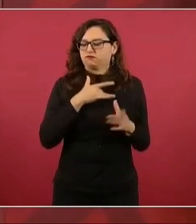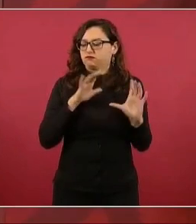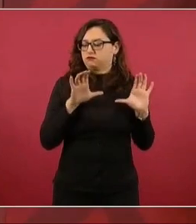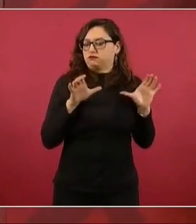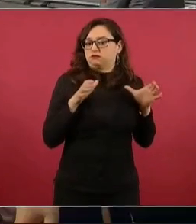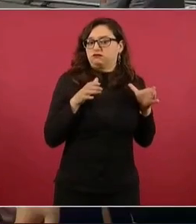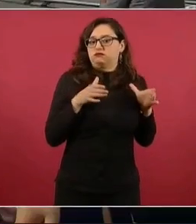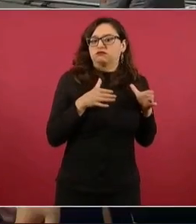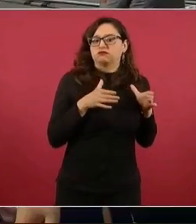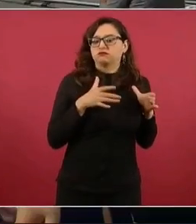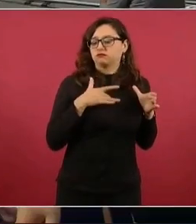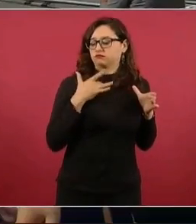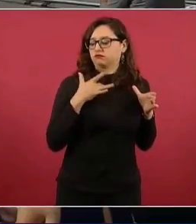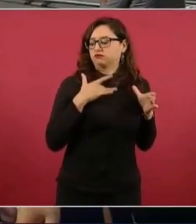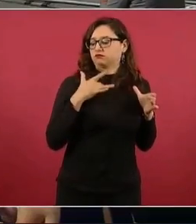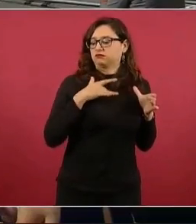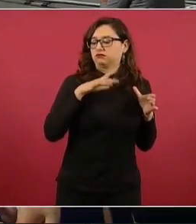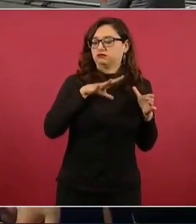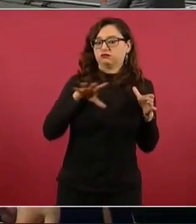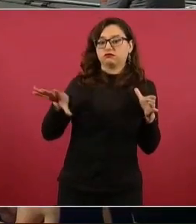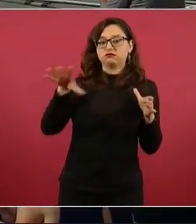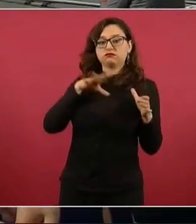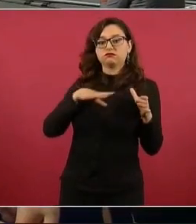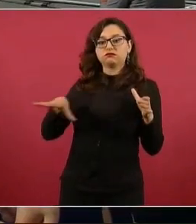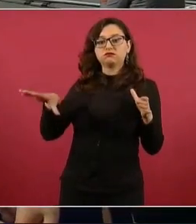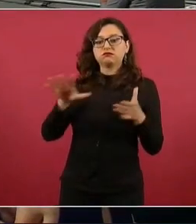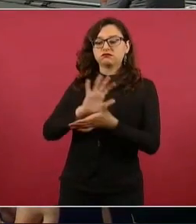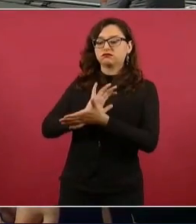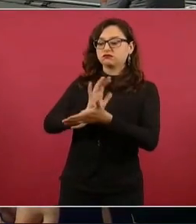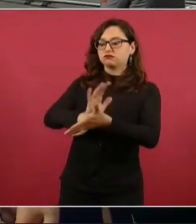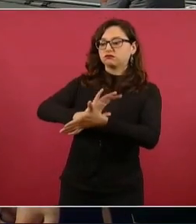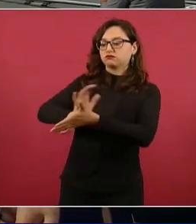discriminación, el racismo.